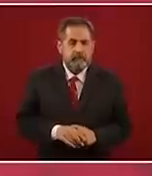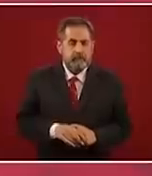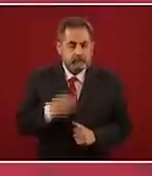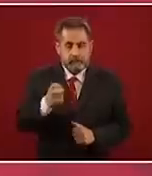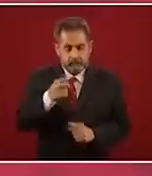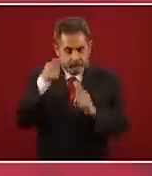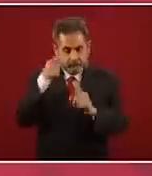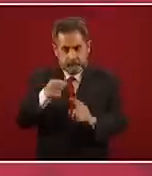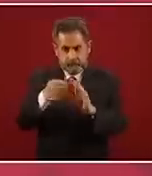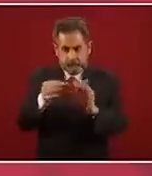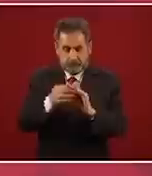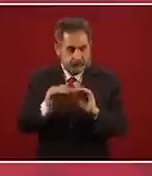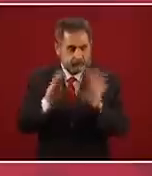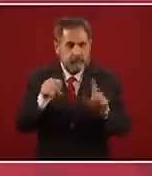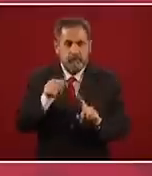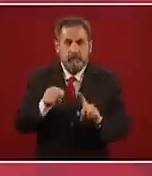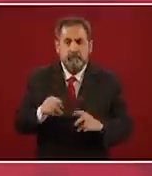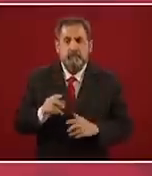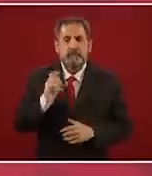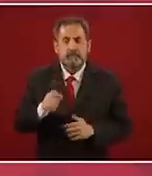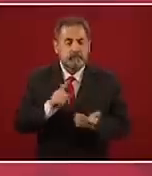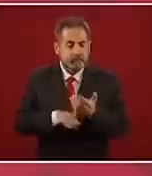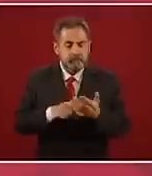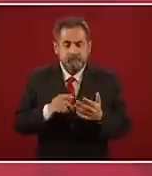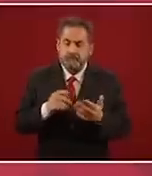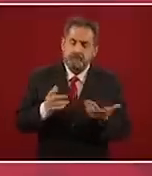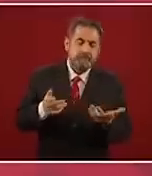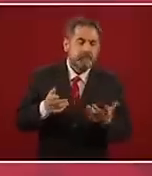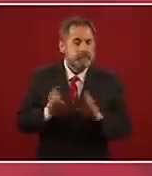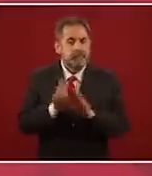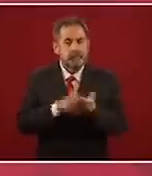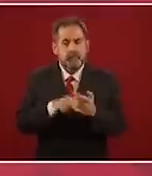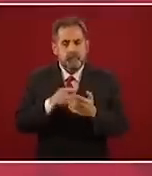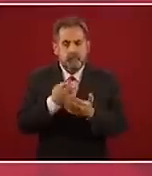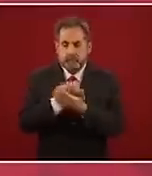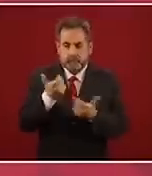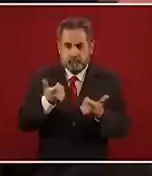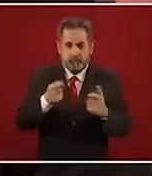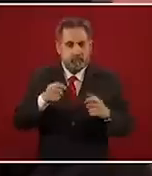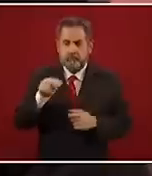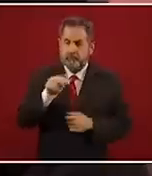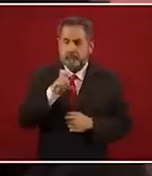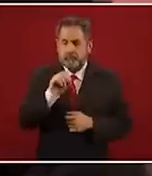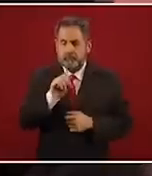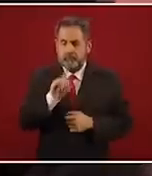Ese fue el distintivo del modelo económico neoliberal,